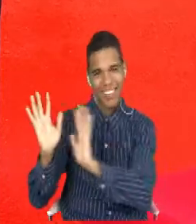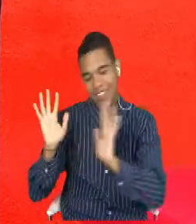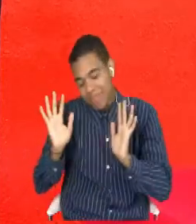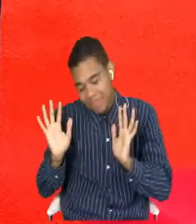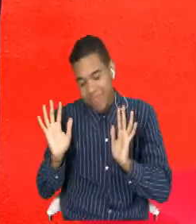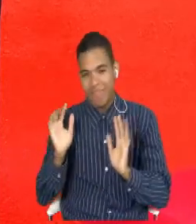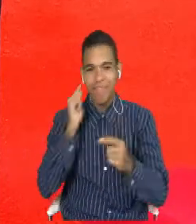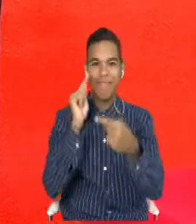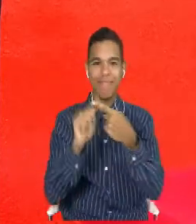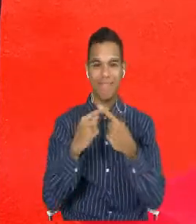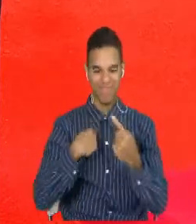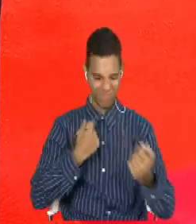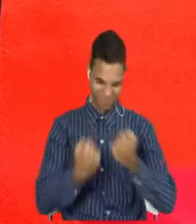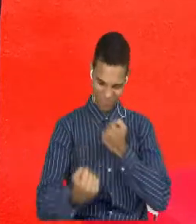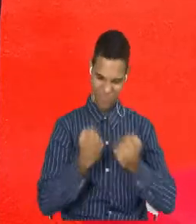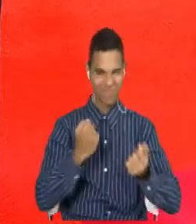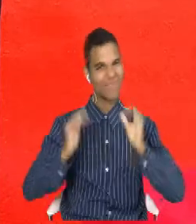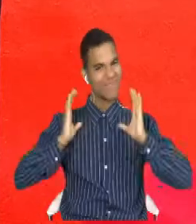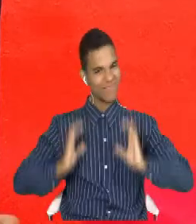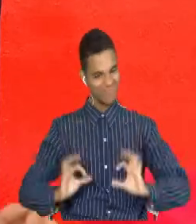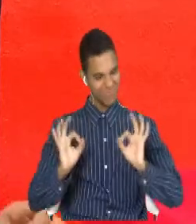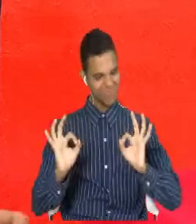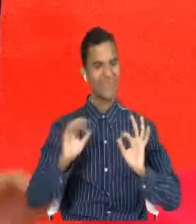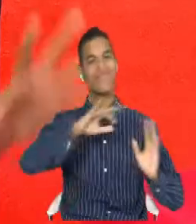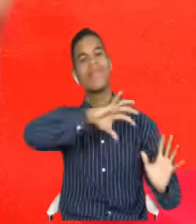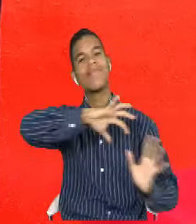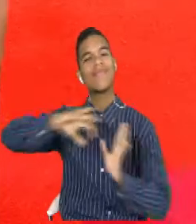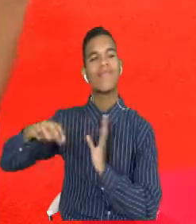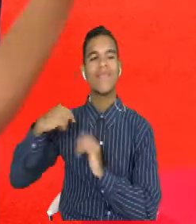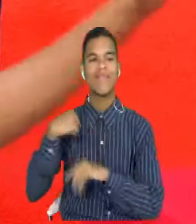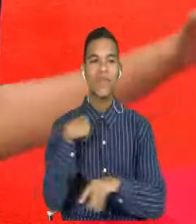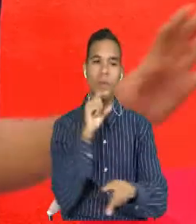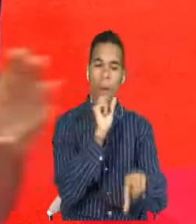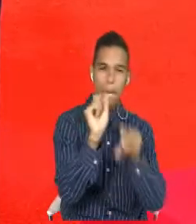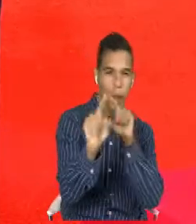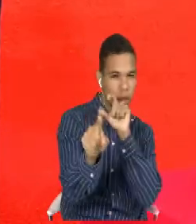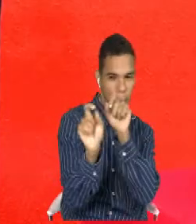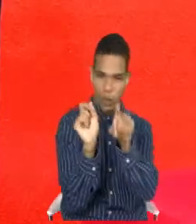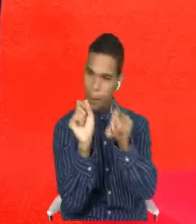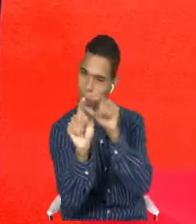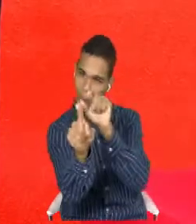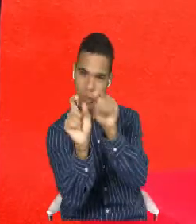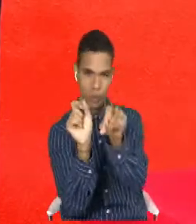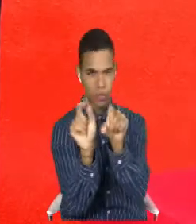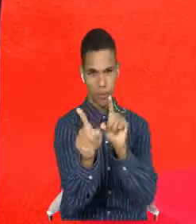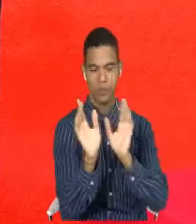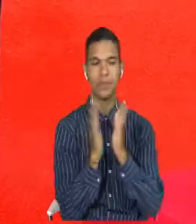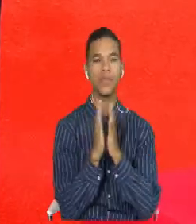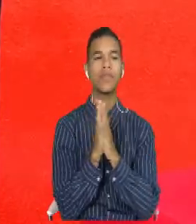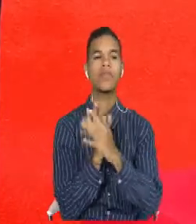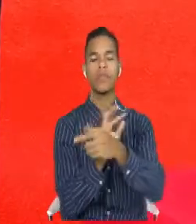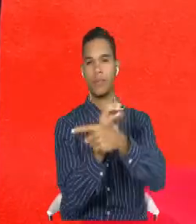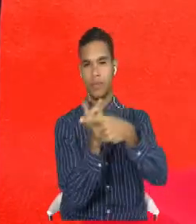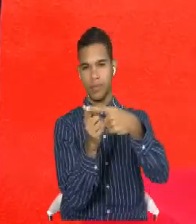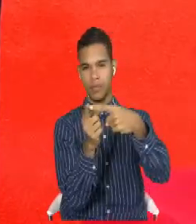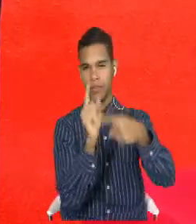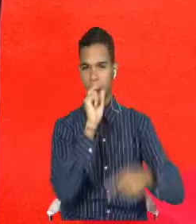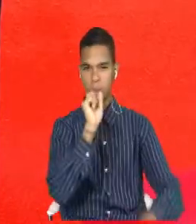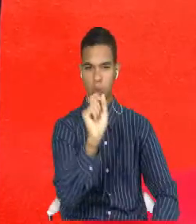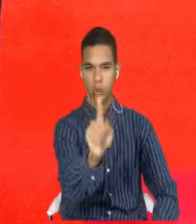hacer esas preguntitas de más que yo me tomo el trabajo de hacer. Y listo, empecemos. La primera pregunta